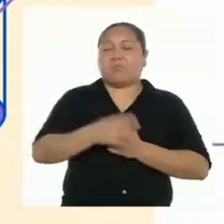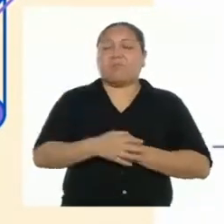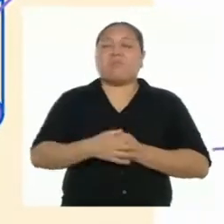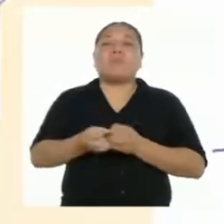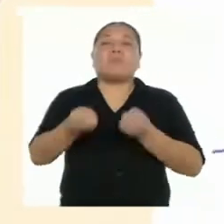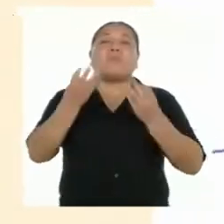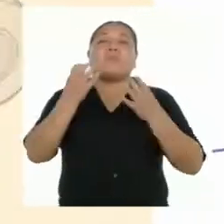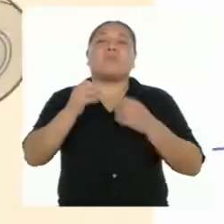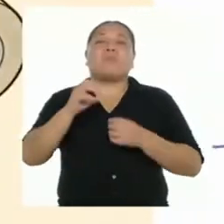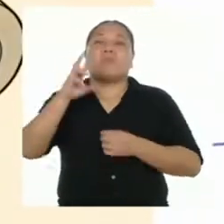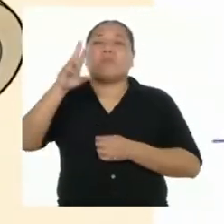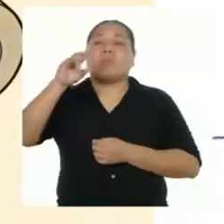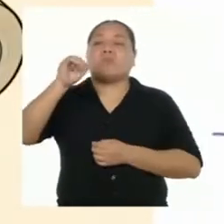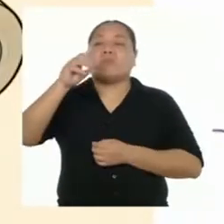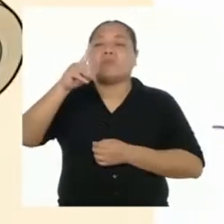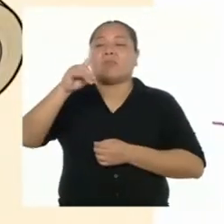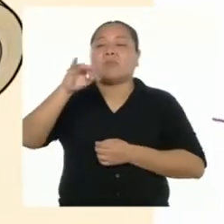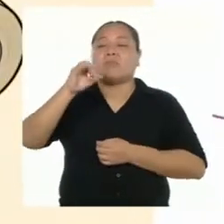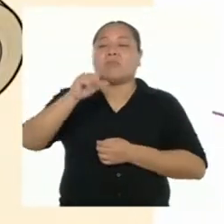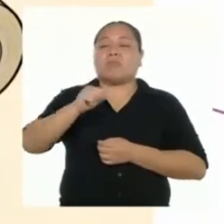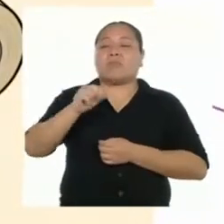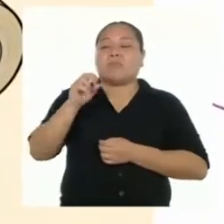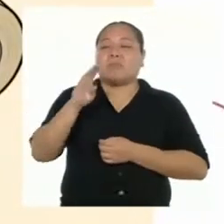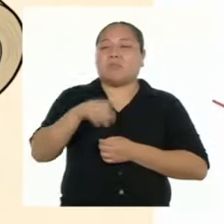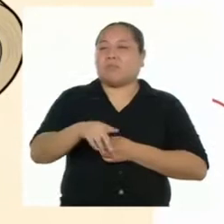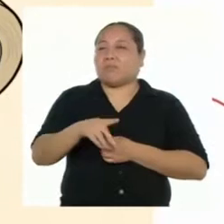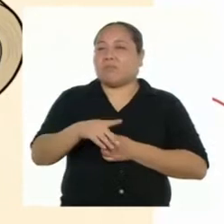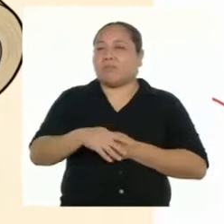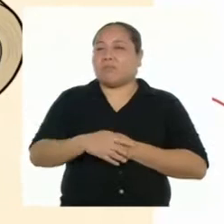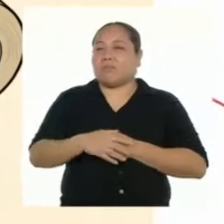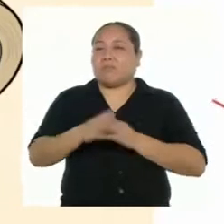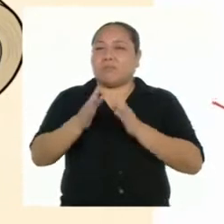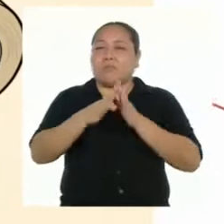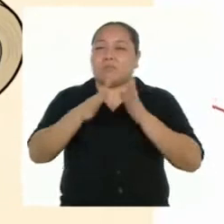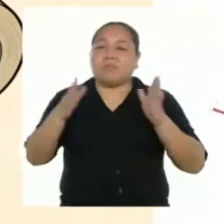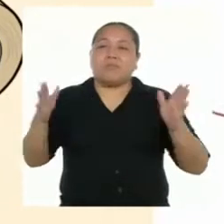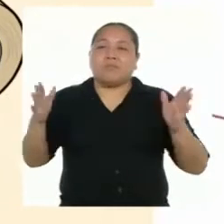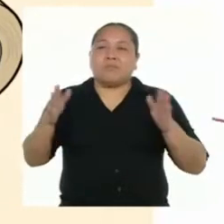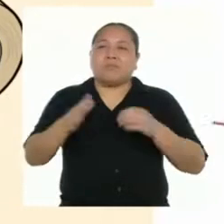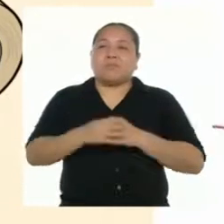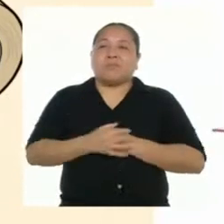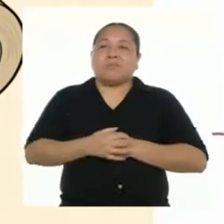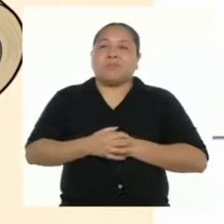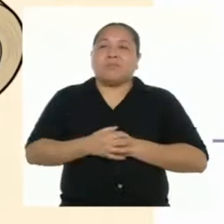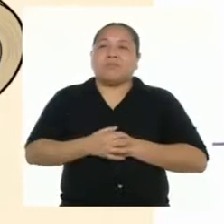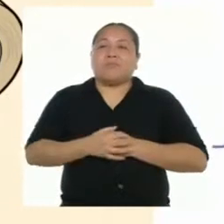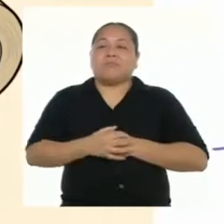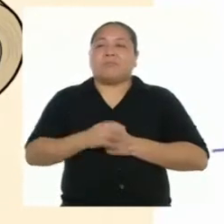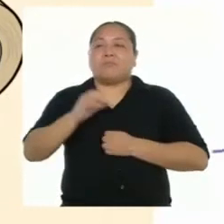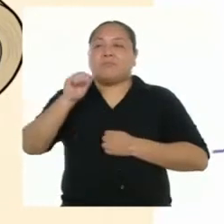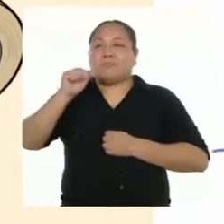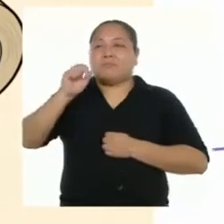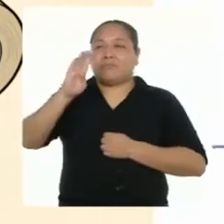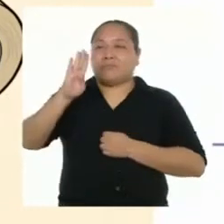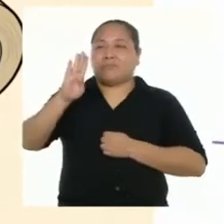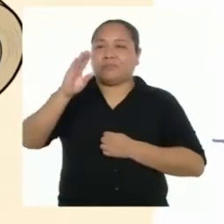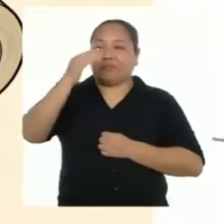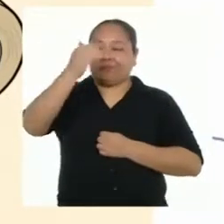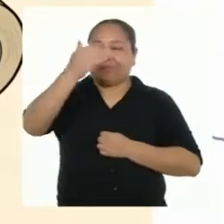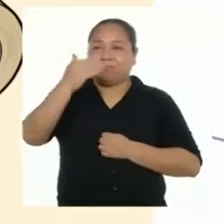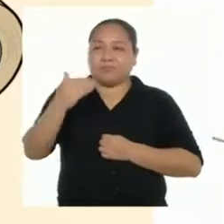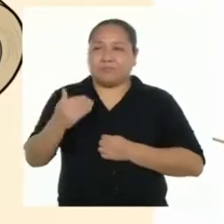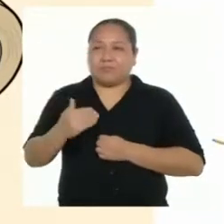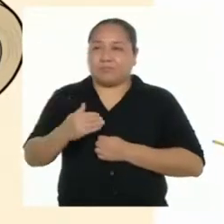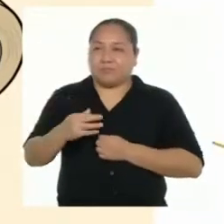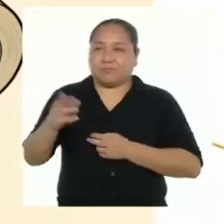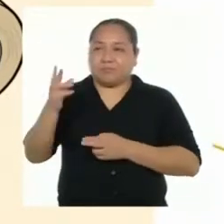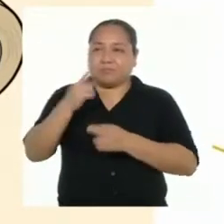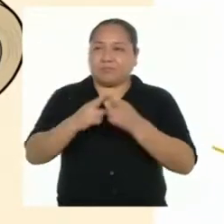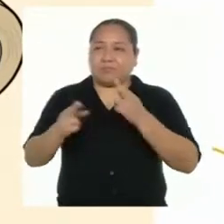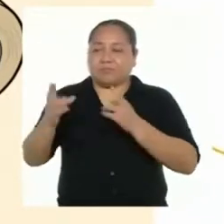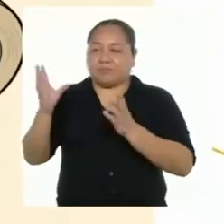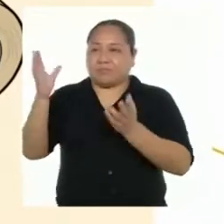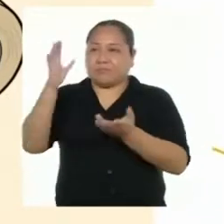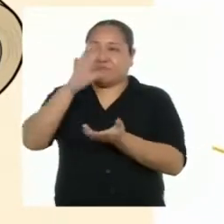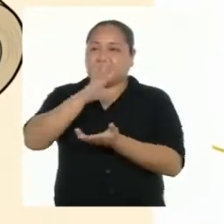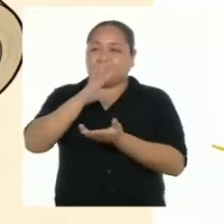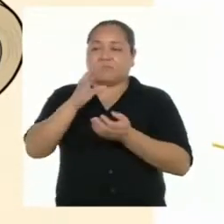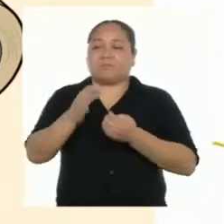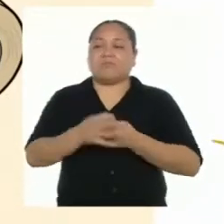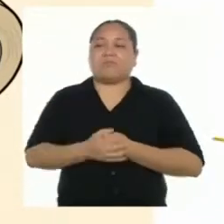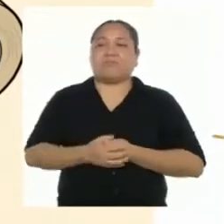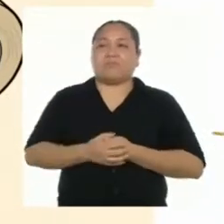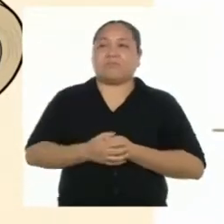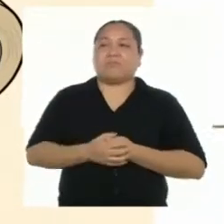bases. Yo me encargo. Primero tomemos el extremo del rollo de vendas, es decir, el borde AB. Lo regresamos a su posición